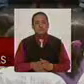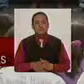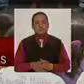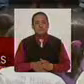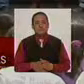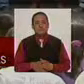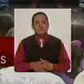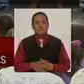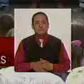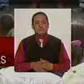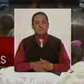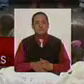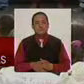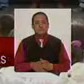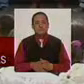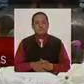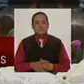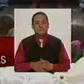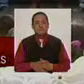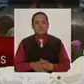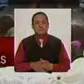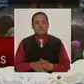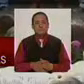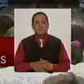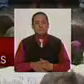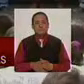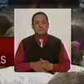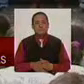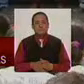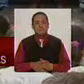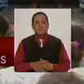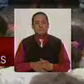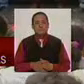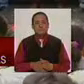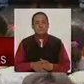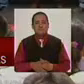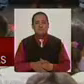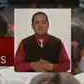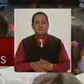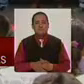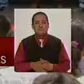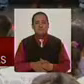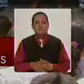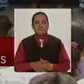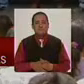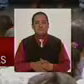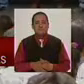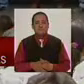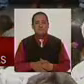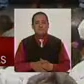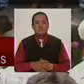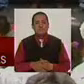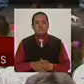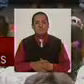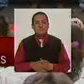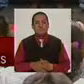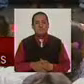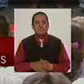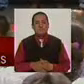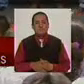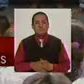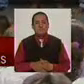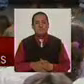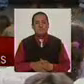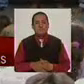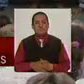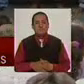hupetsuti mausantuti amuniasa iskam, asipu yargusa uchi agamti hatasa, nunu anuntemtu mimuleno. Imani